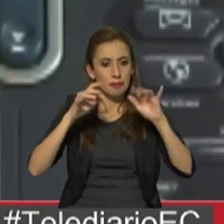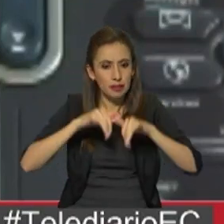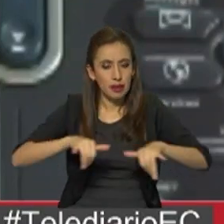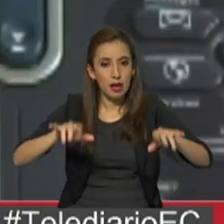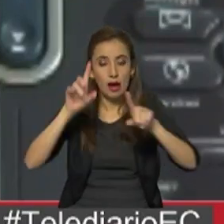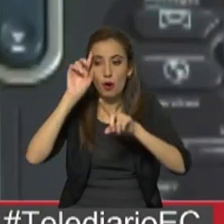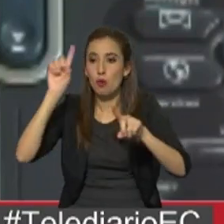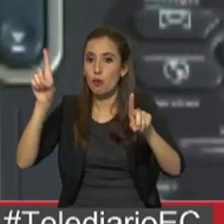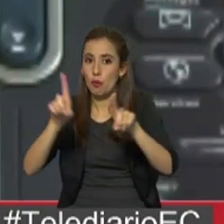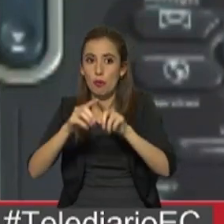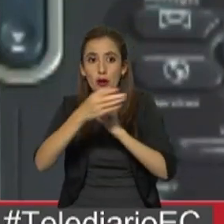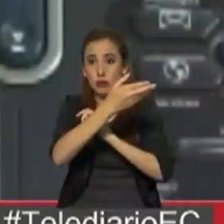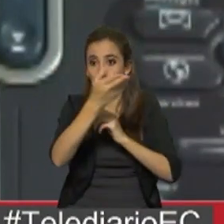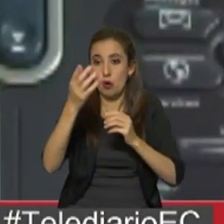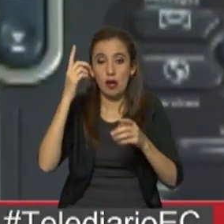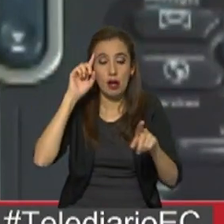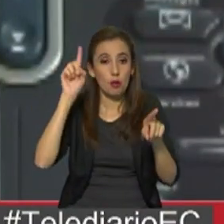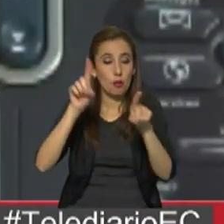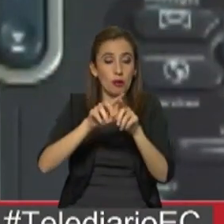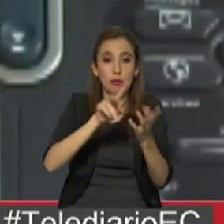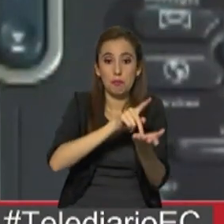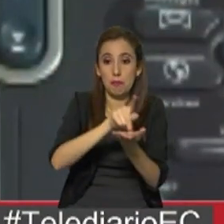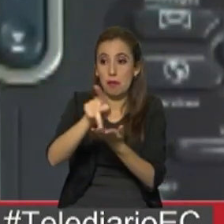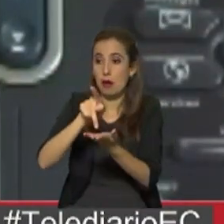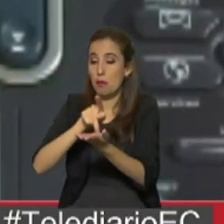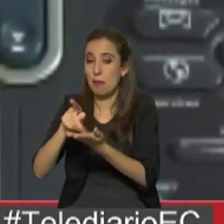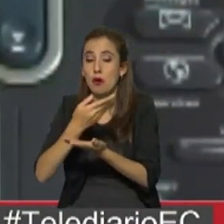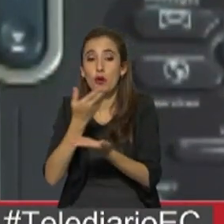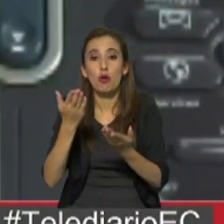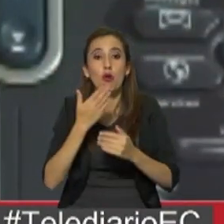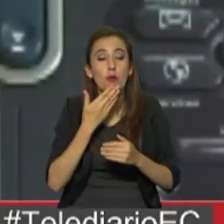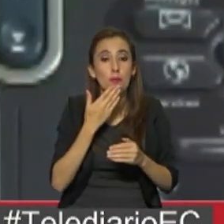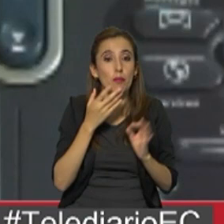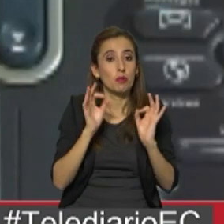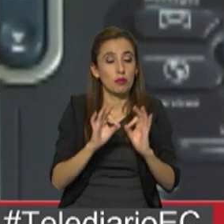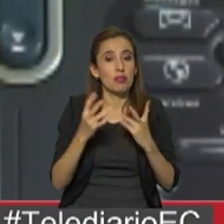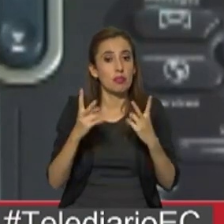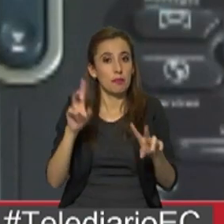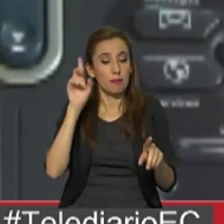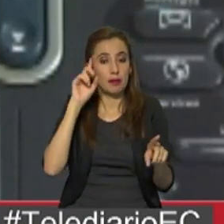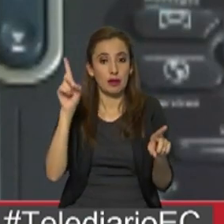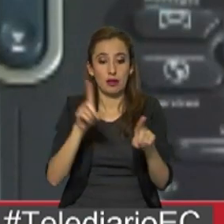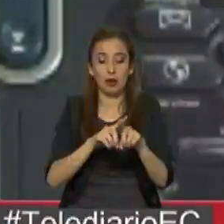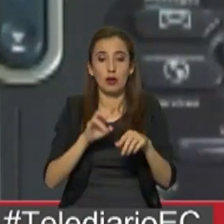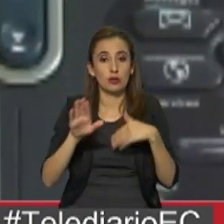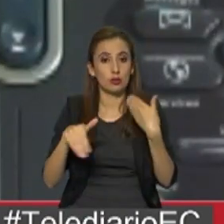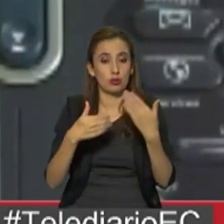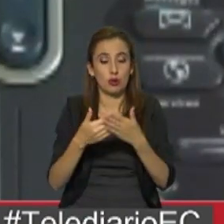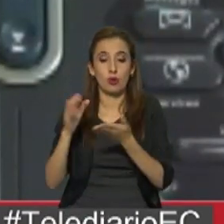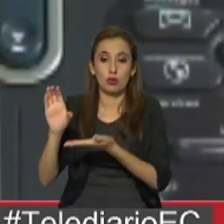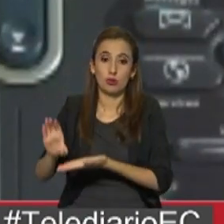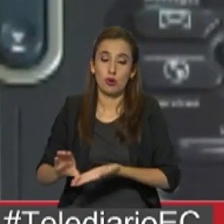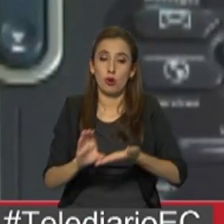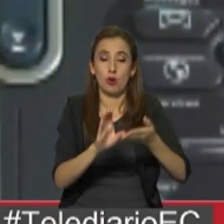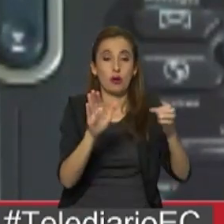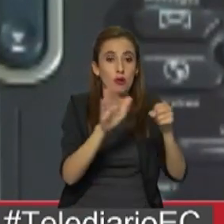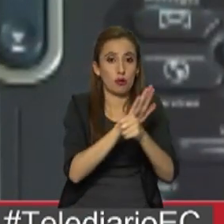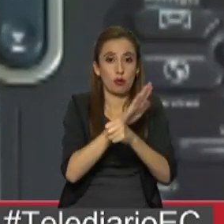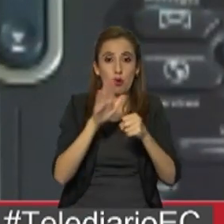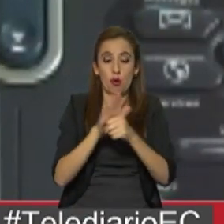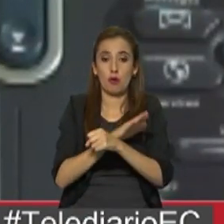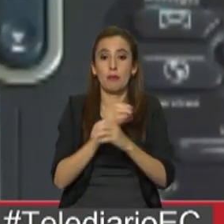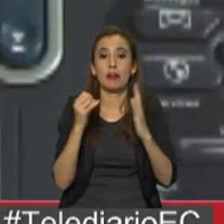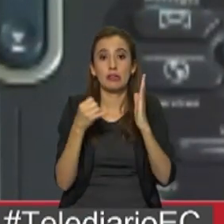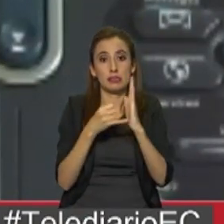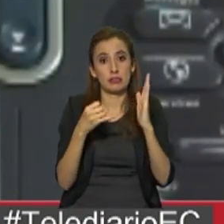pago dependiendo de su flujo de efectivo para que ellos acuerden todo lo que es capital e intereses que están en mora